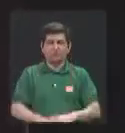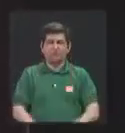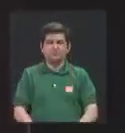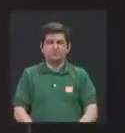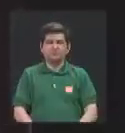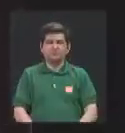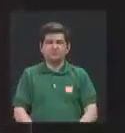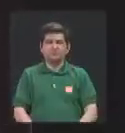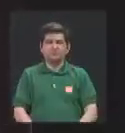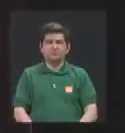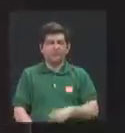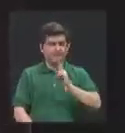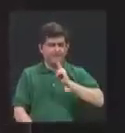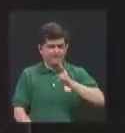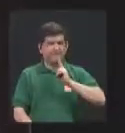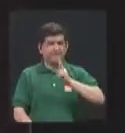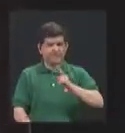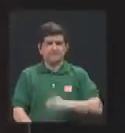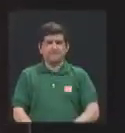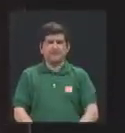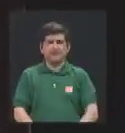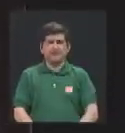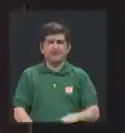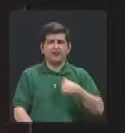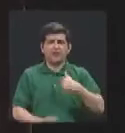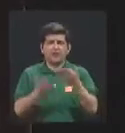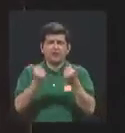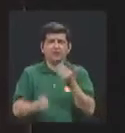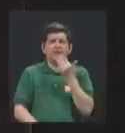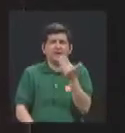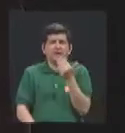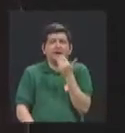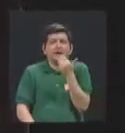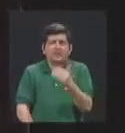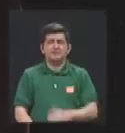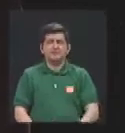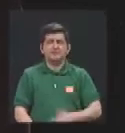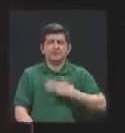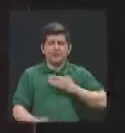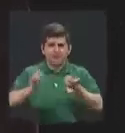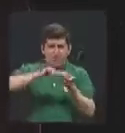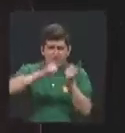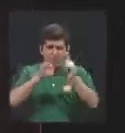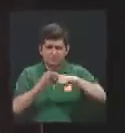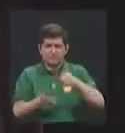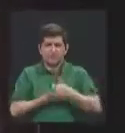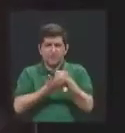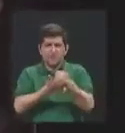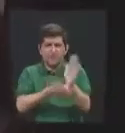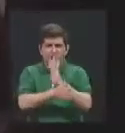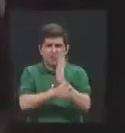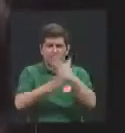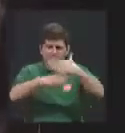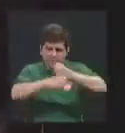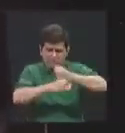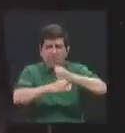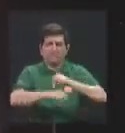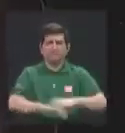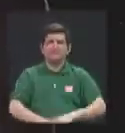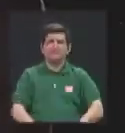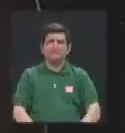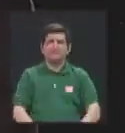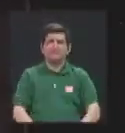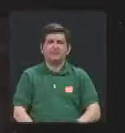jurado, de verdad, y quería, claro, agradecer a mis amigos que me ayudaron a hacer esta